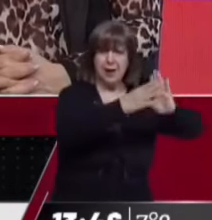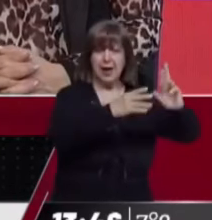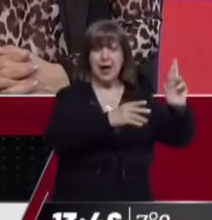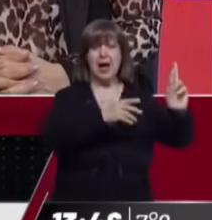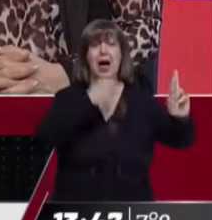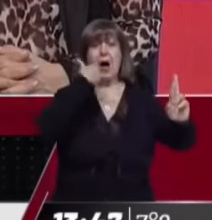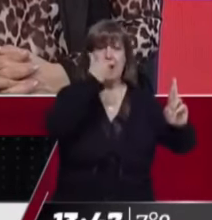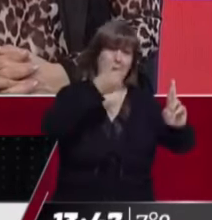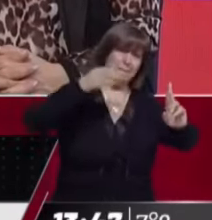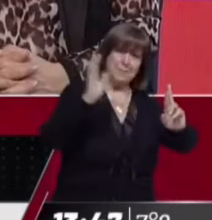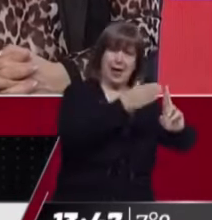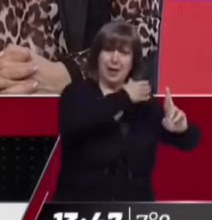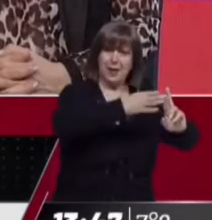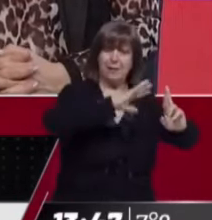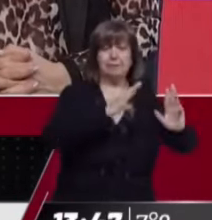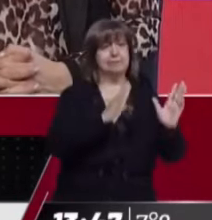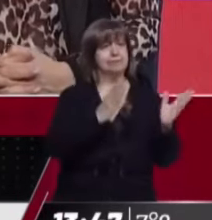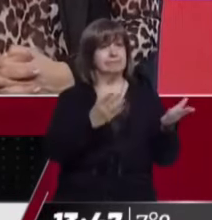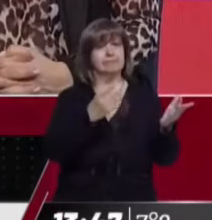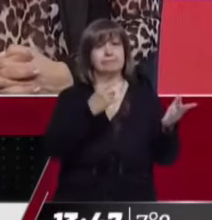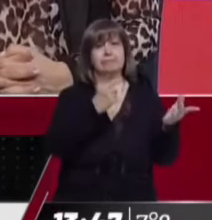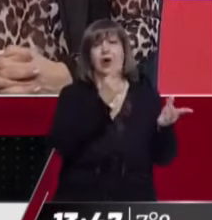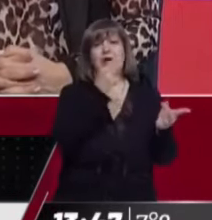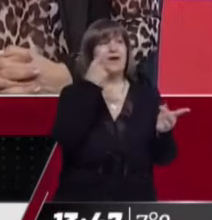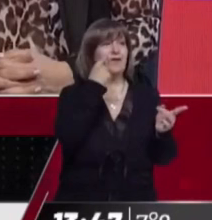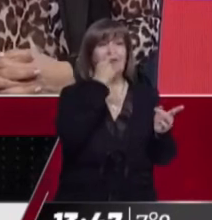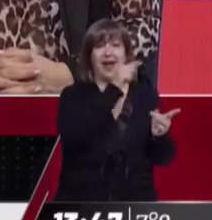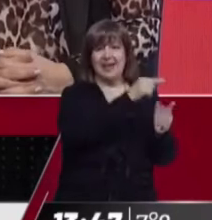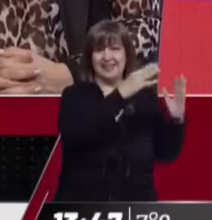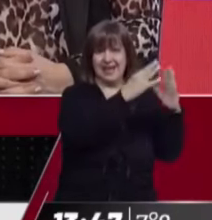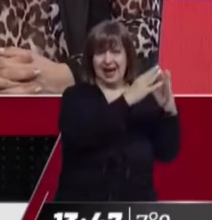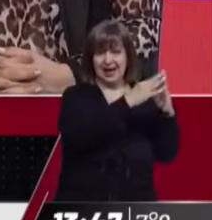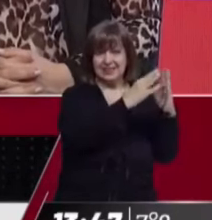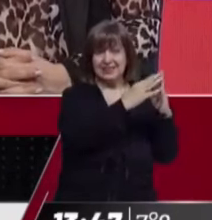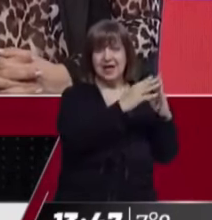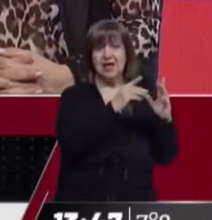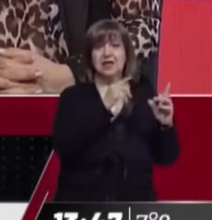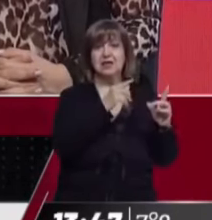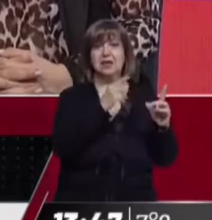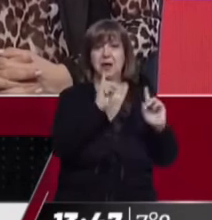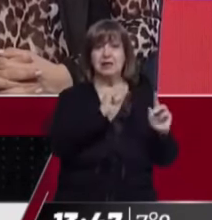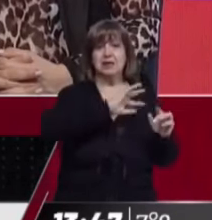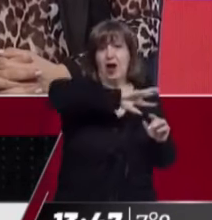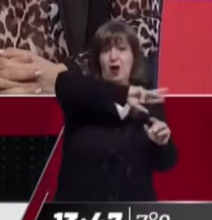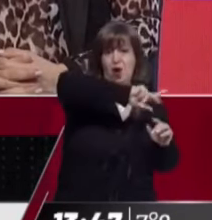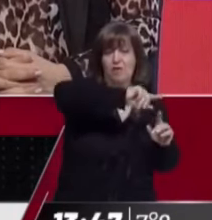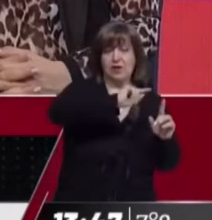abuelos, por ejemplo, que es el lugar donde él vivía, y también incluso les habría hasta robado a